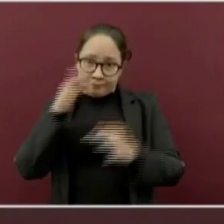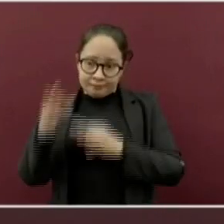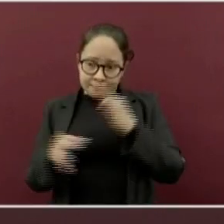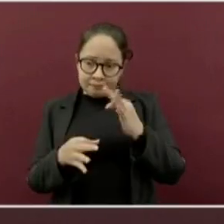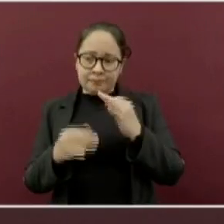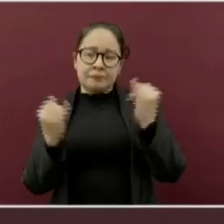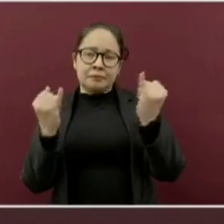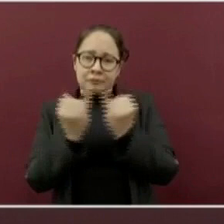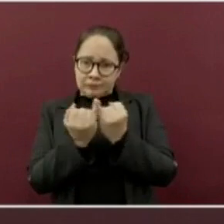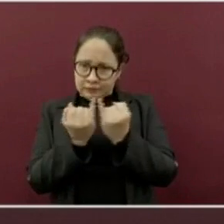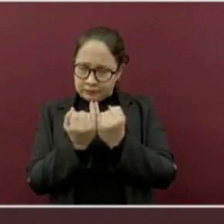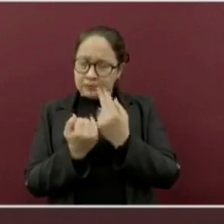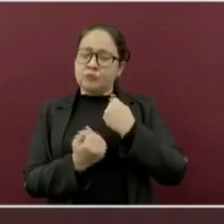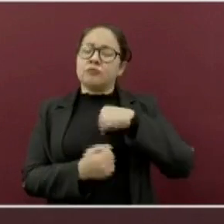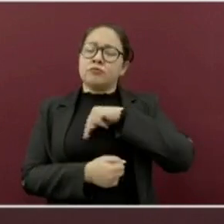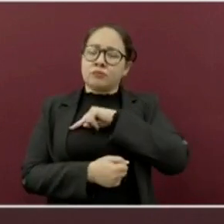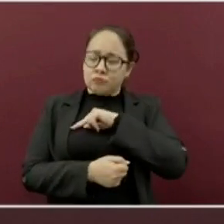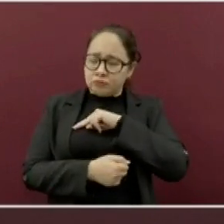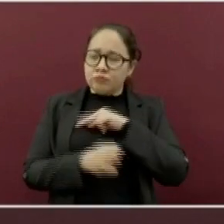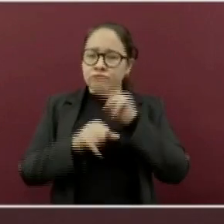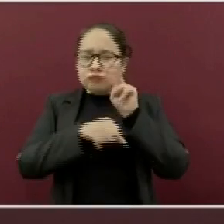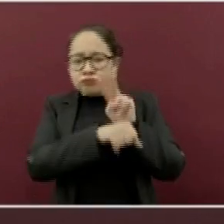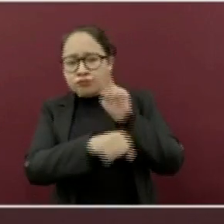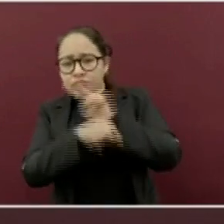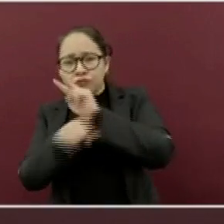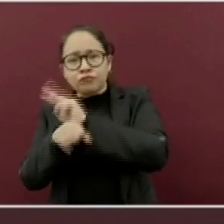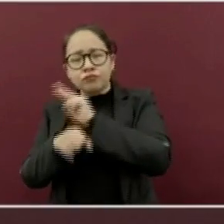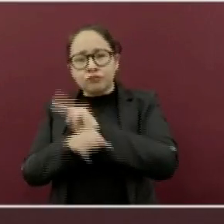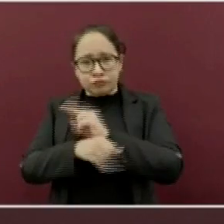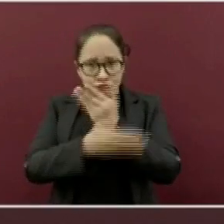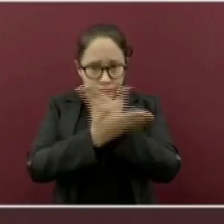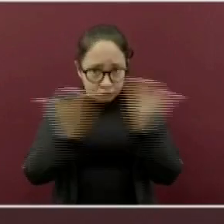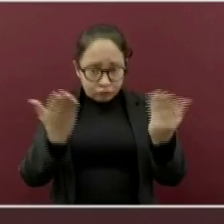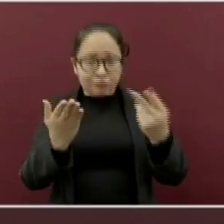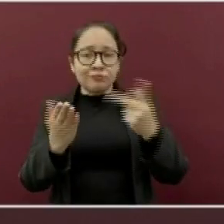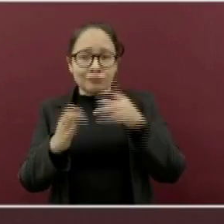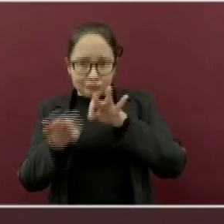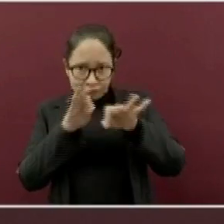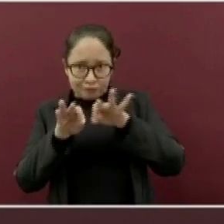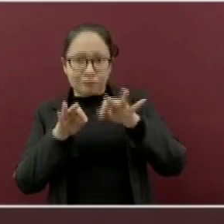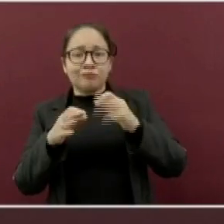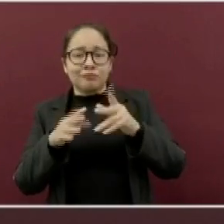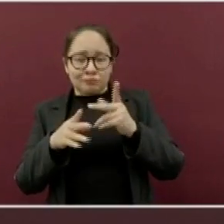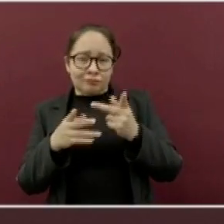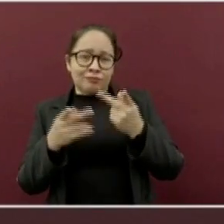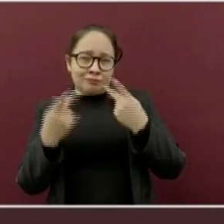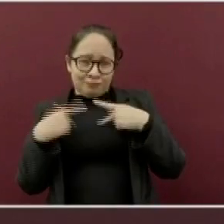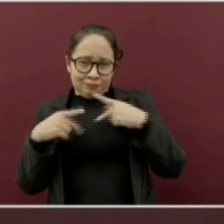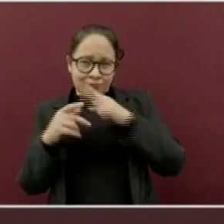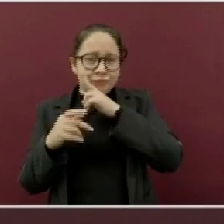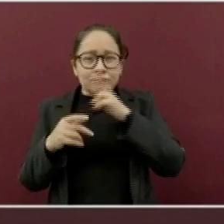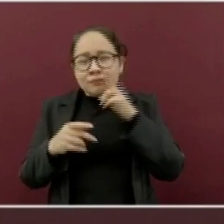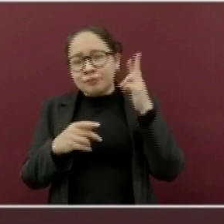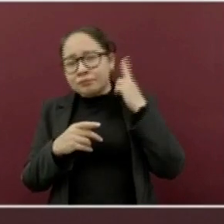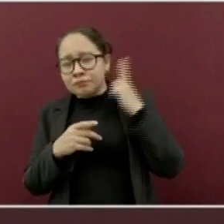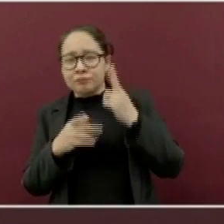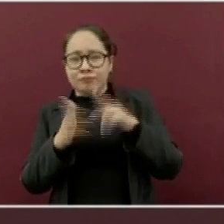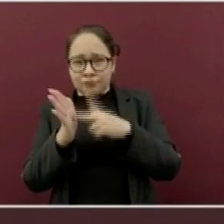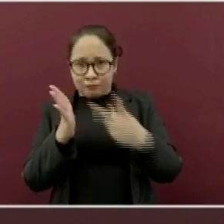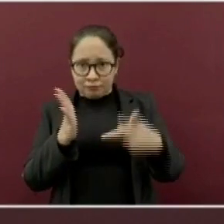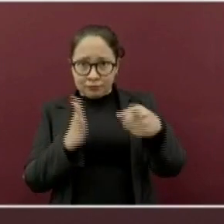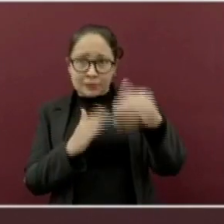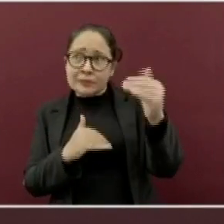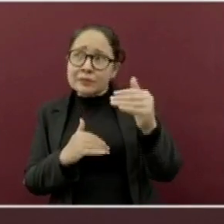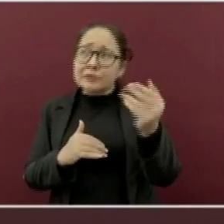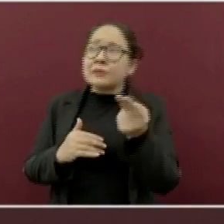hemos estado muy al pendiente de ustedes, los periodistas que han solicitado la atención. Y por